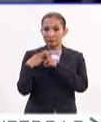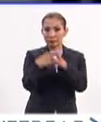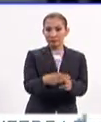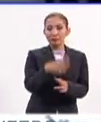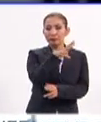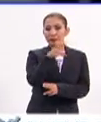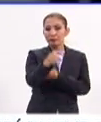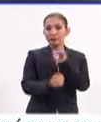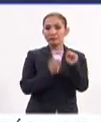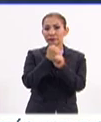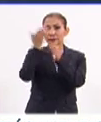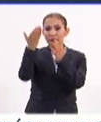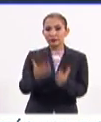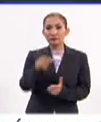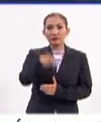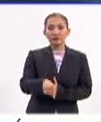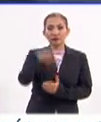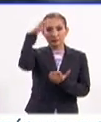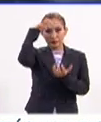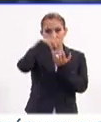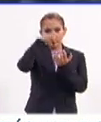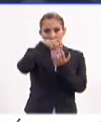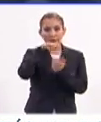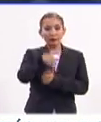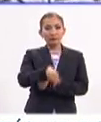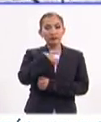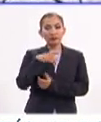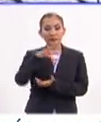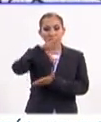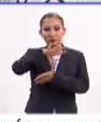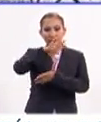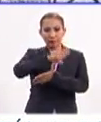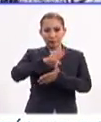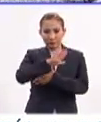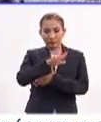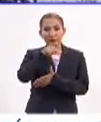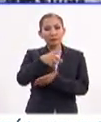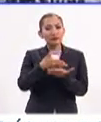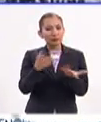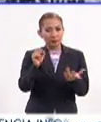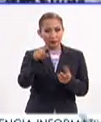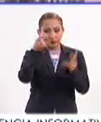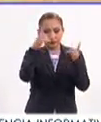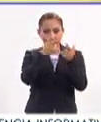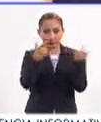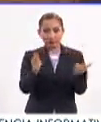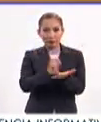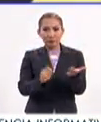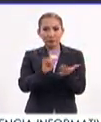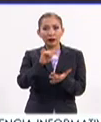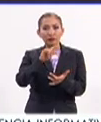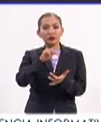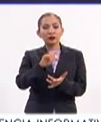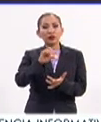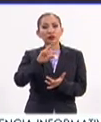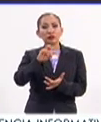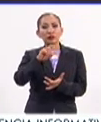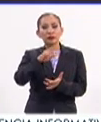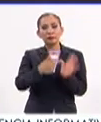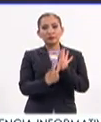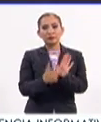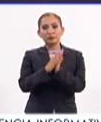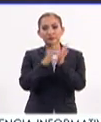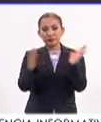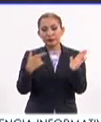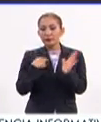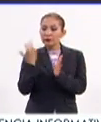conmemoran 500 años de la llegada de Hernán Cortés al continente americano. En este contexto, el escritor Antonio Cordero presentó un